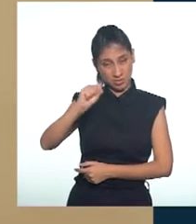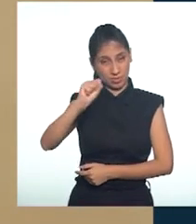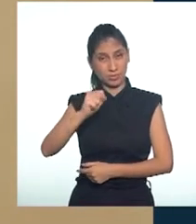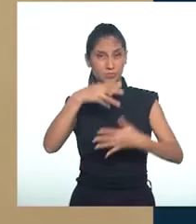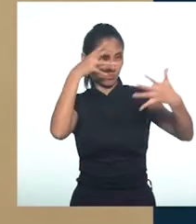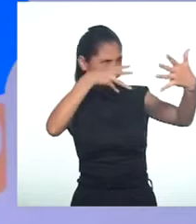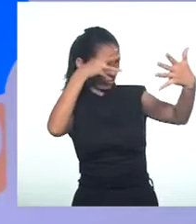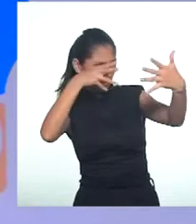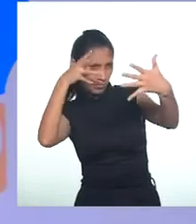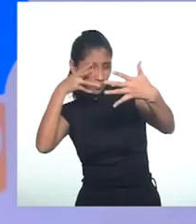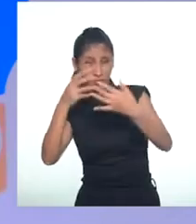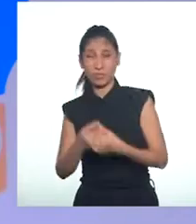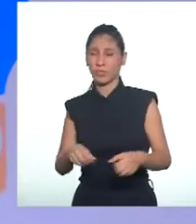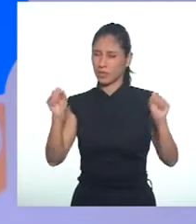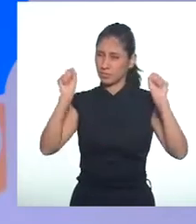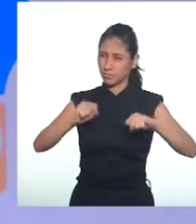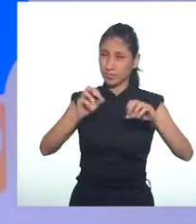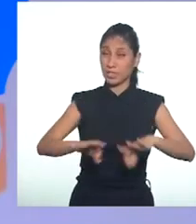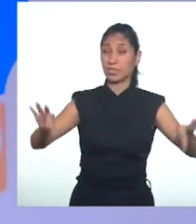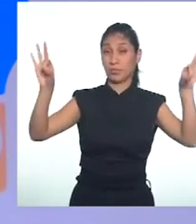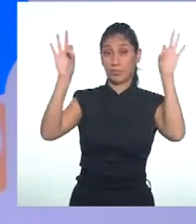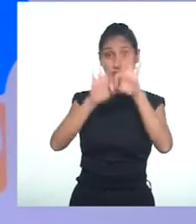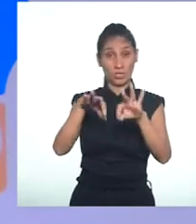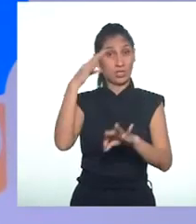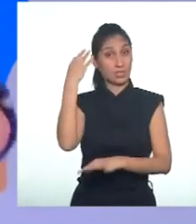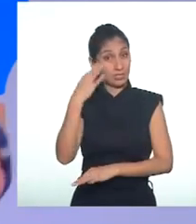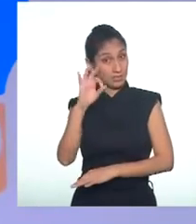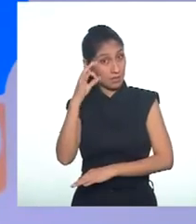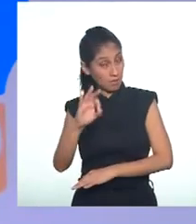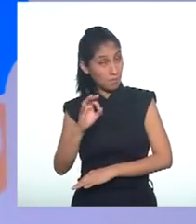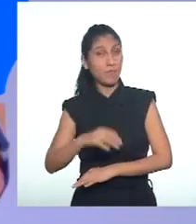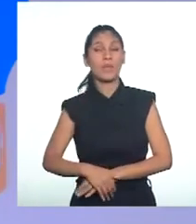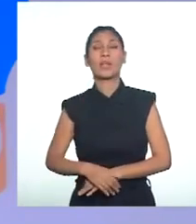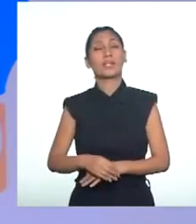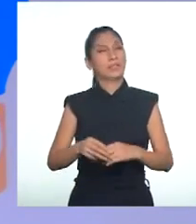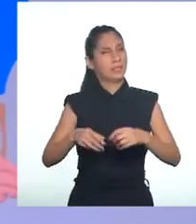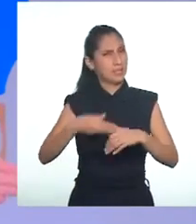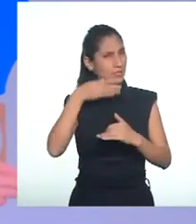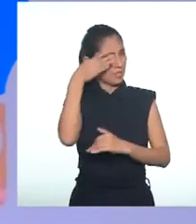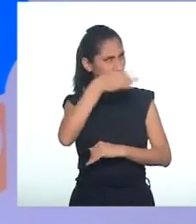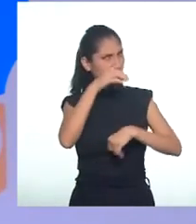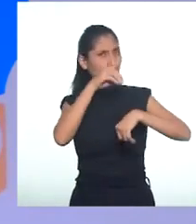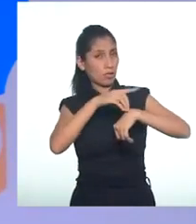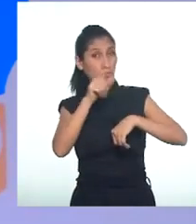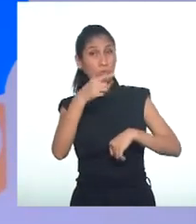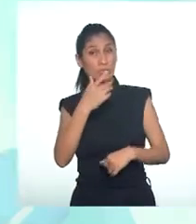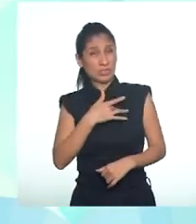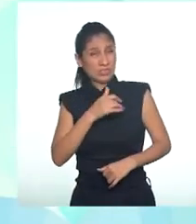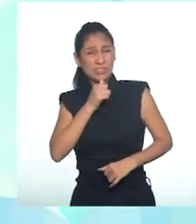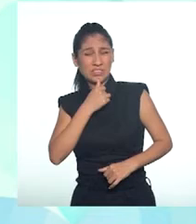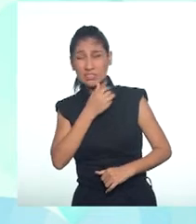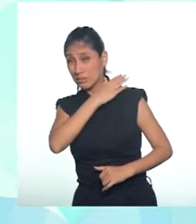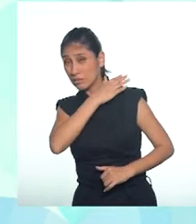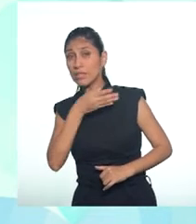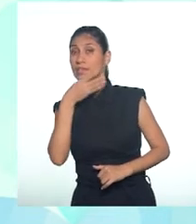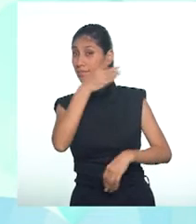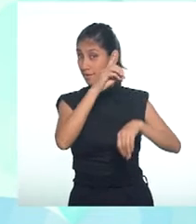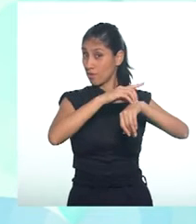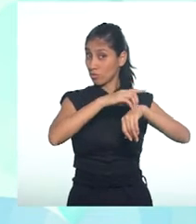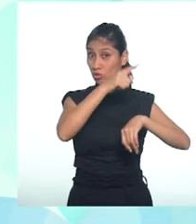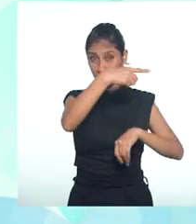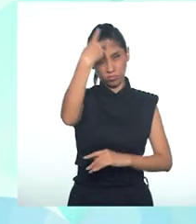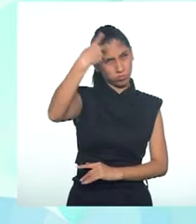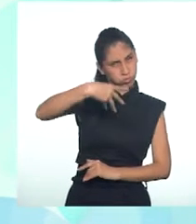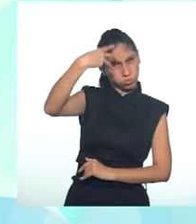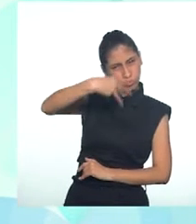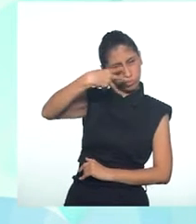de la Salud. Es fundamental realizar un buen diagnóstico. Mientras más temprano, mejor. Si bien esta